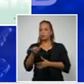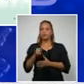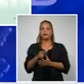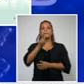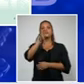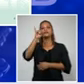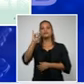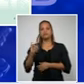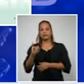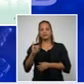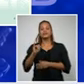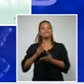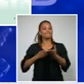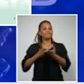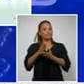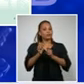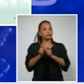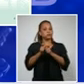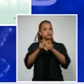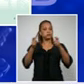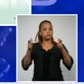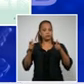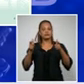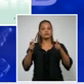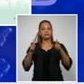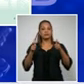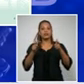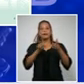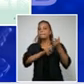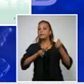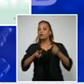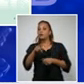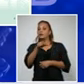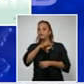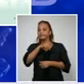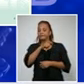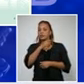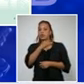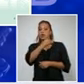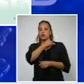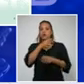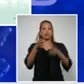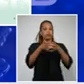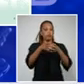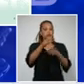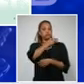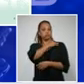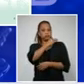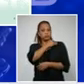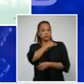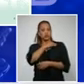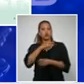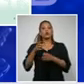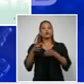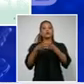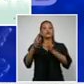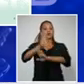todavía elevada. Este territorio, sus autoridades, su Consejo de Defensa, todos los organismos